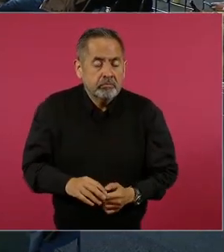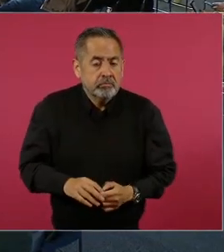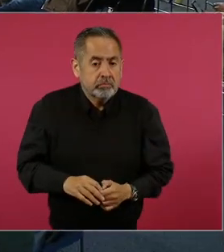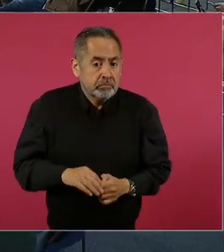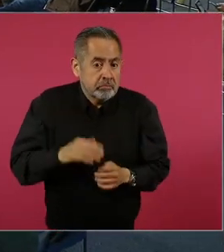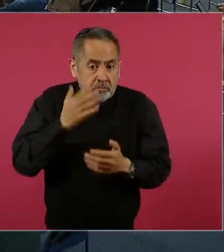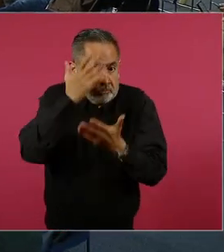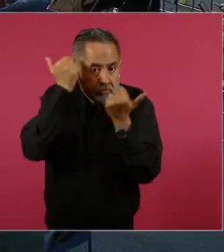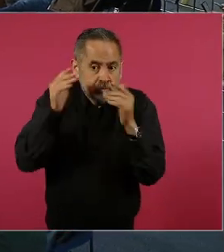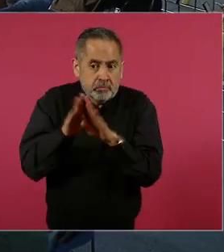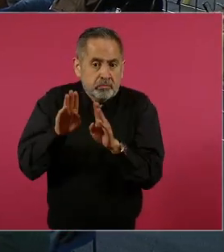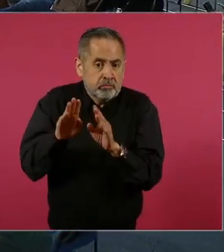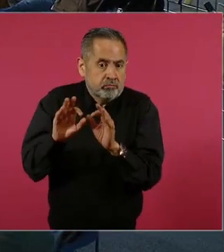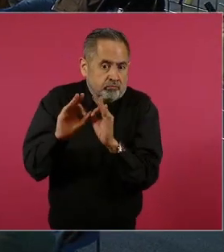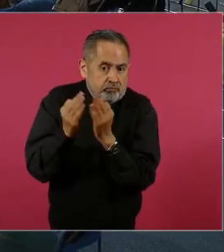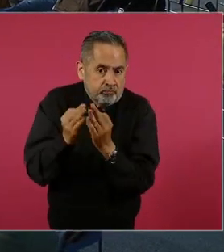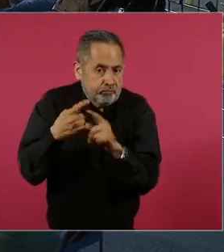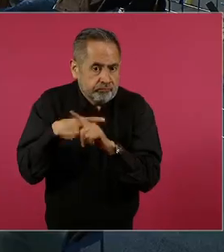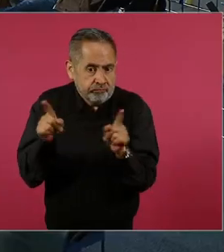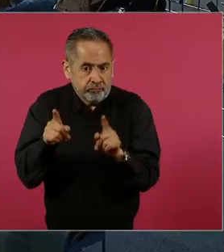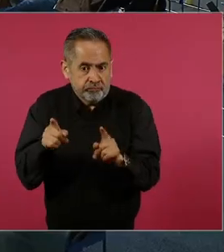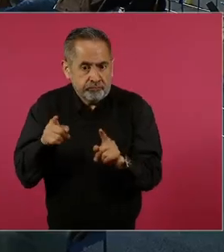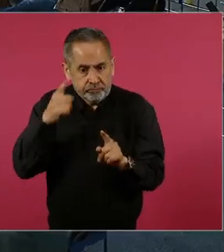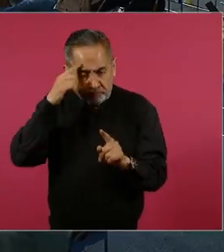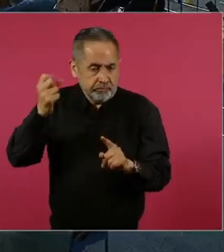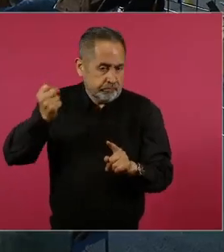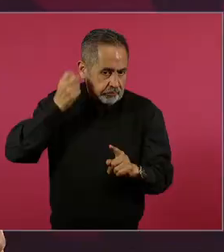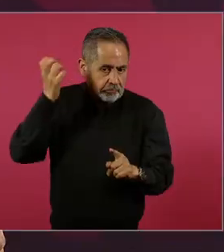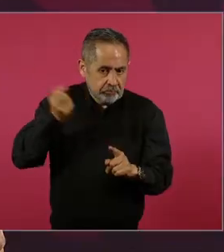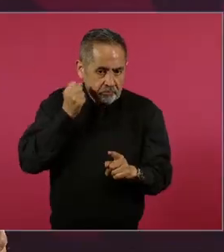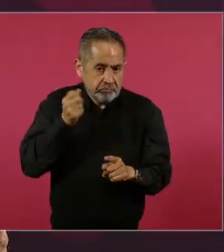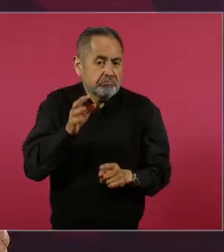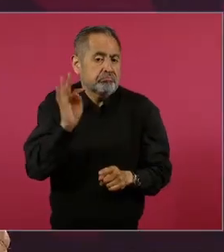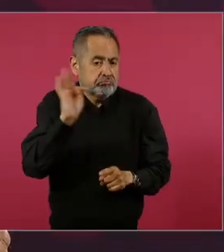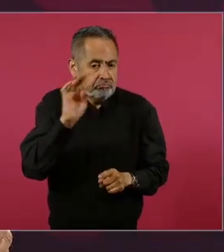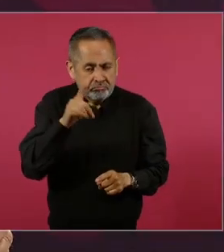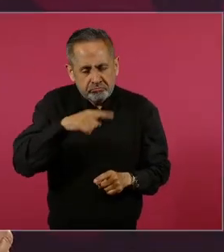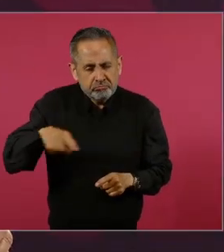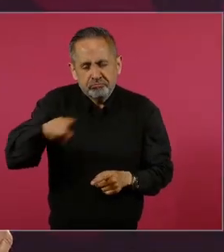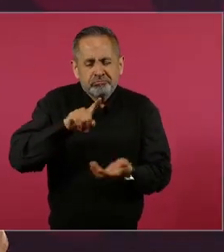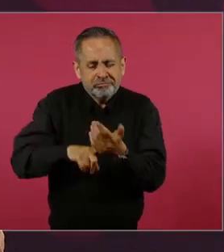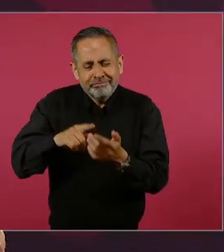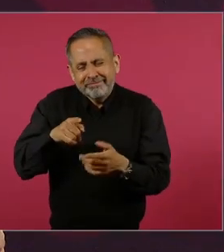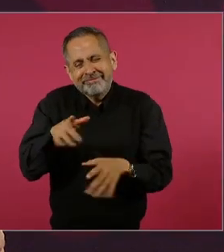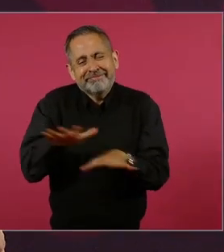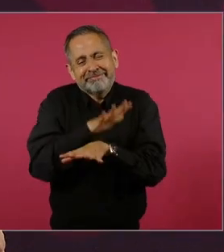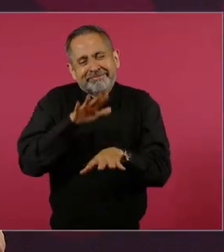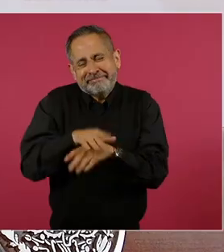puede tener un formato distinto, además debe ya cambiar,